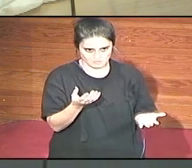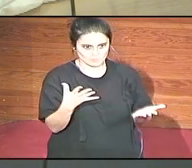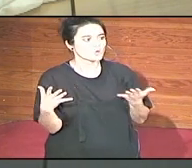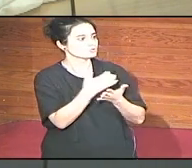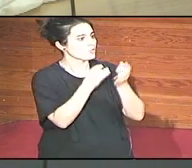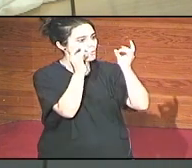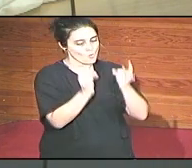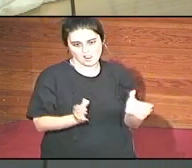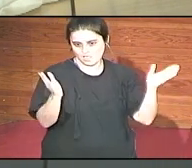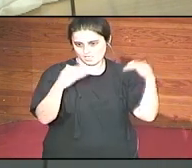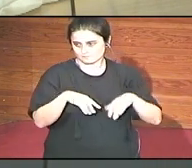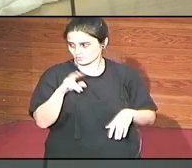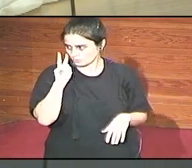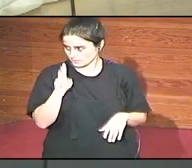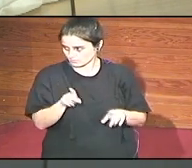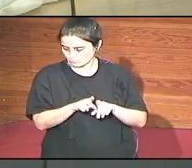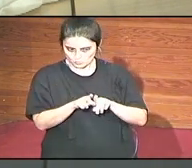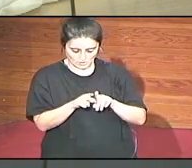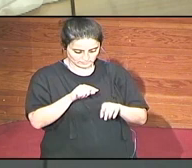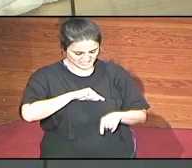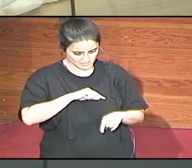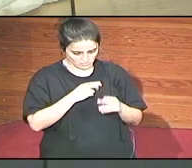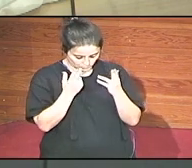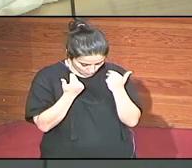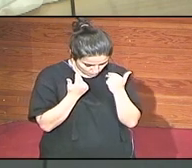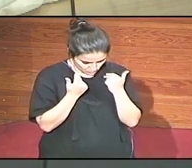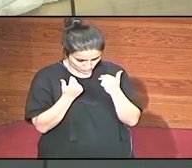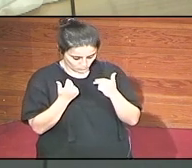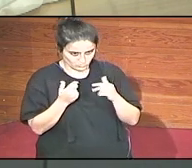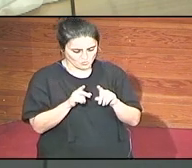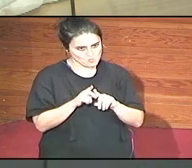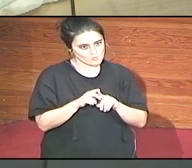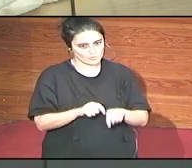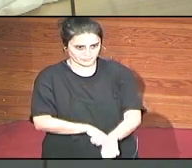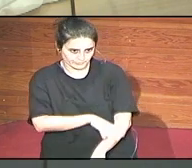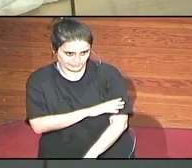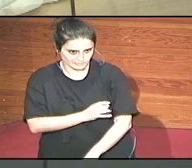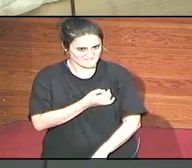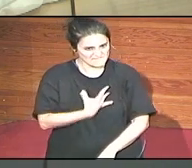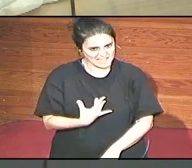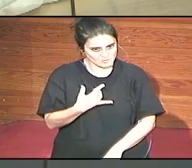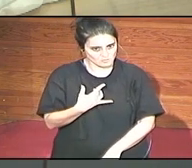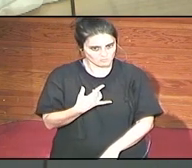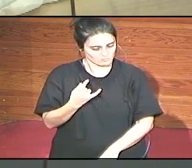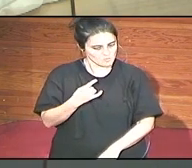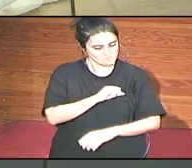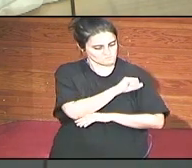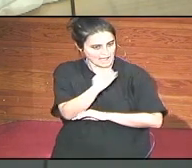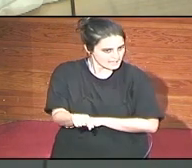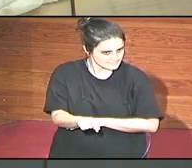población pero si lo veía esa sensación de ostras y como el blanco se ponía por encima en etiopía